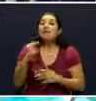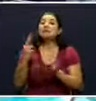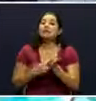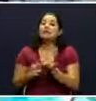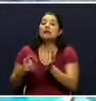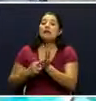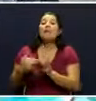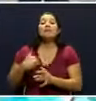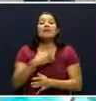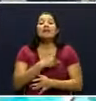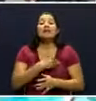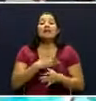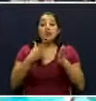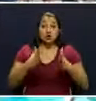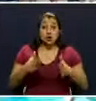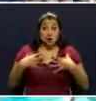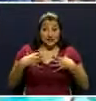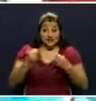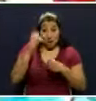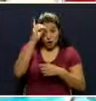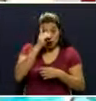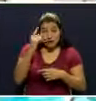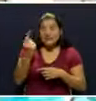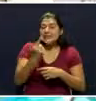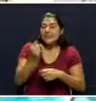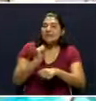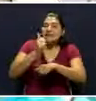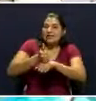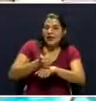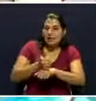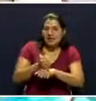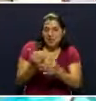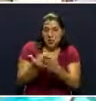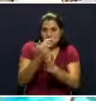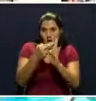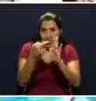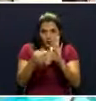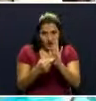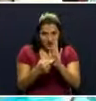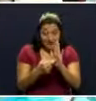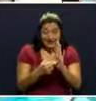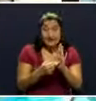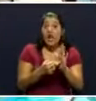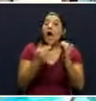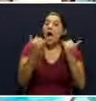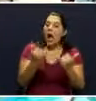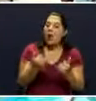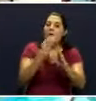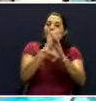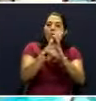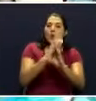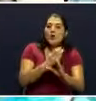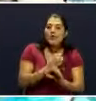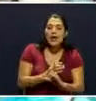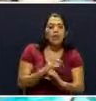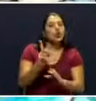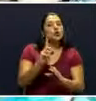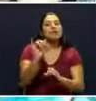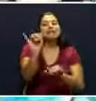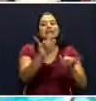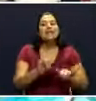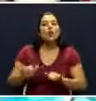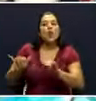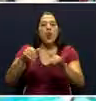poniendo medidas y es muy importante esto, que las medidas no son a veces iguales en cada grupo de población,